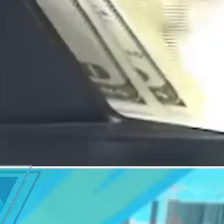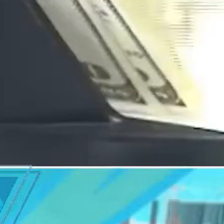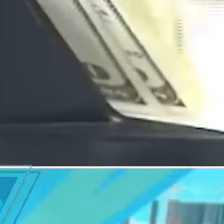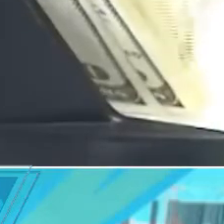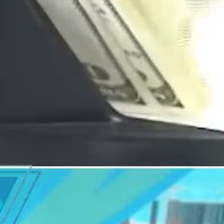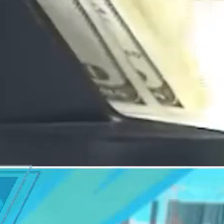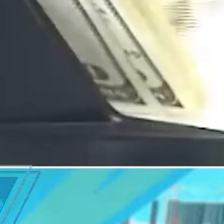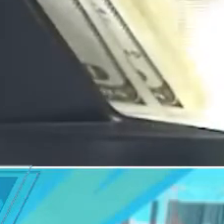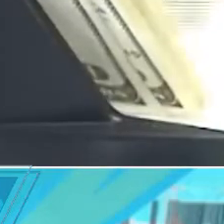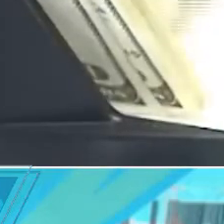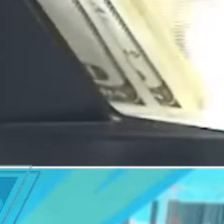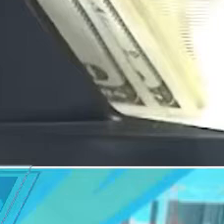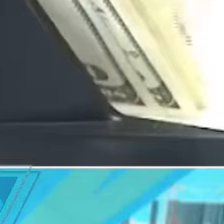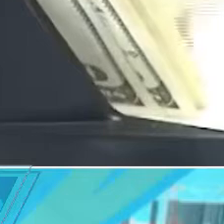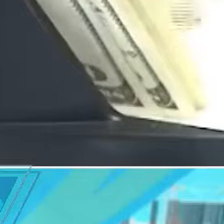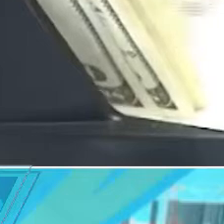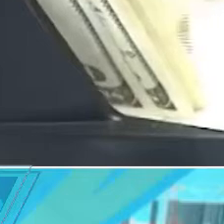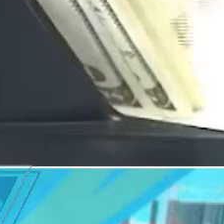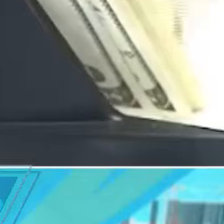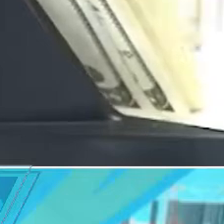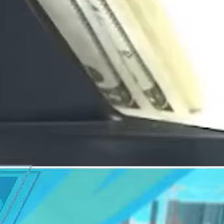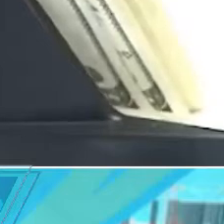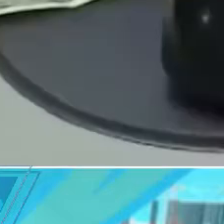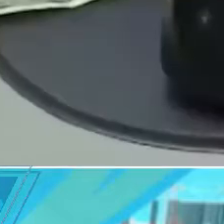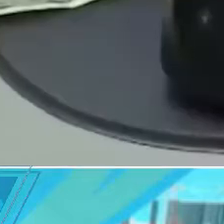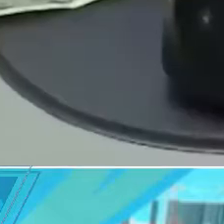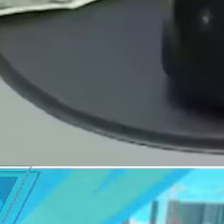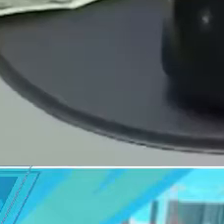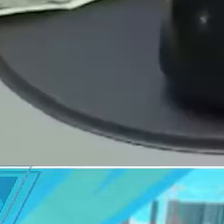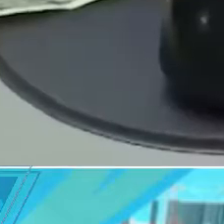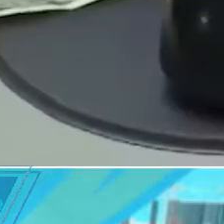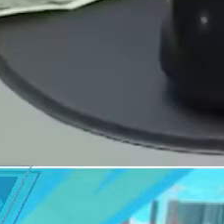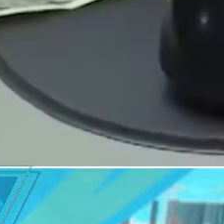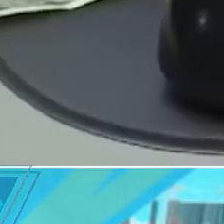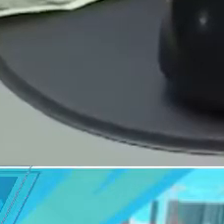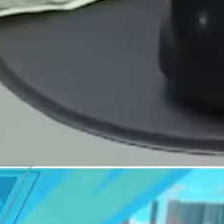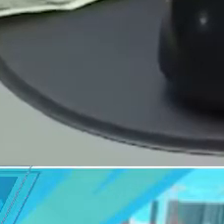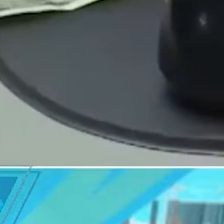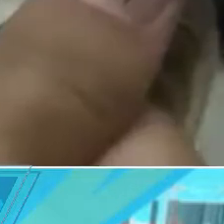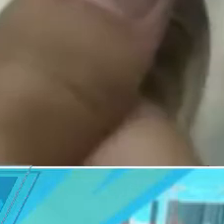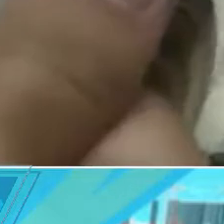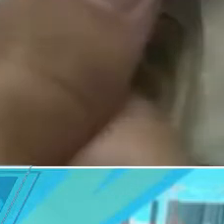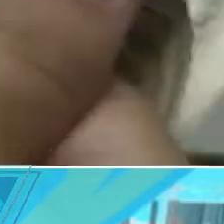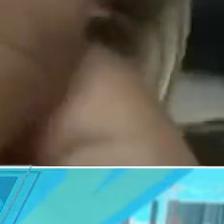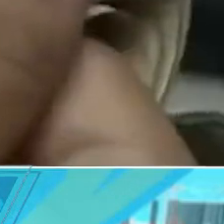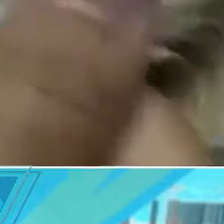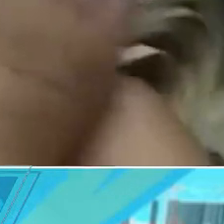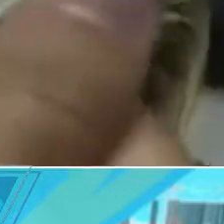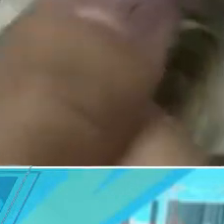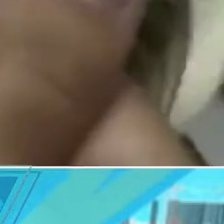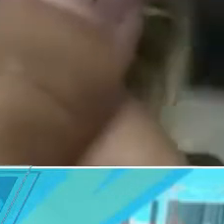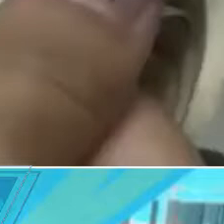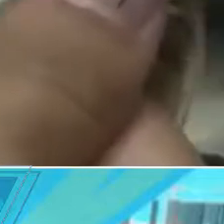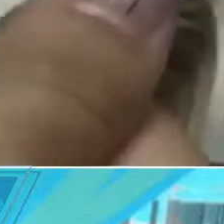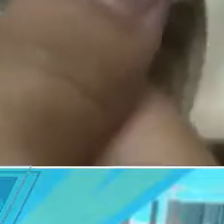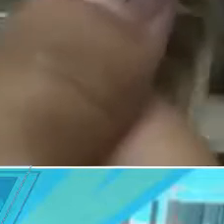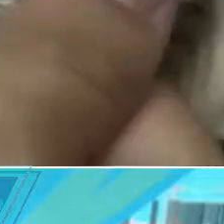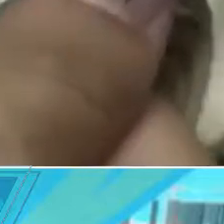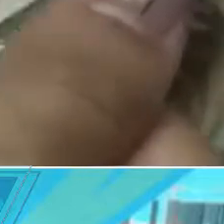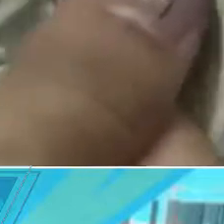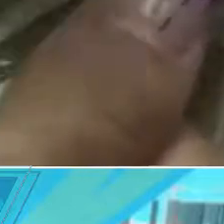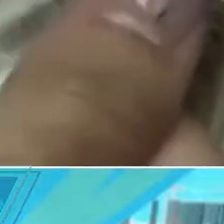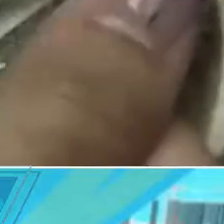nos dice que hay que disminuir la tasa de interés para reactivar la economía, que eso es importante, pero también a